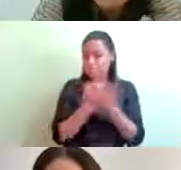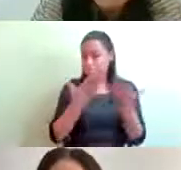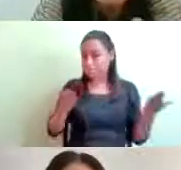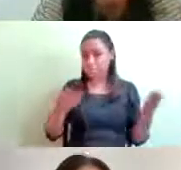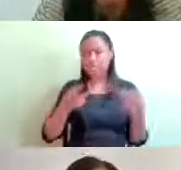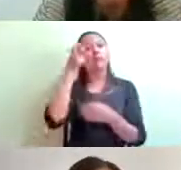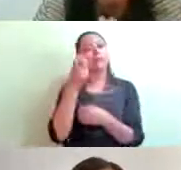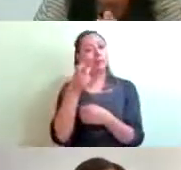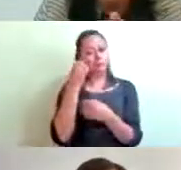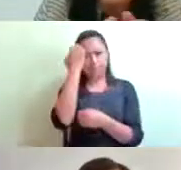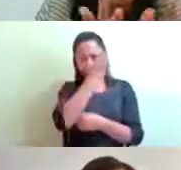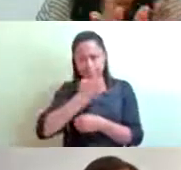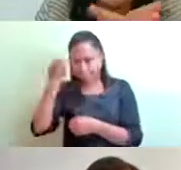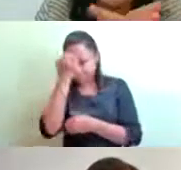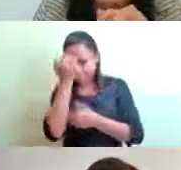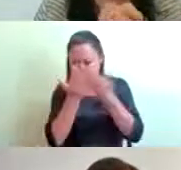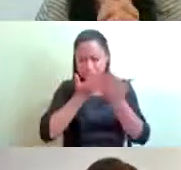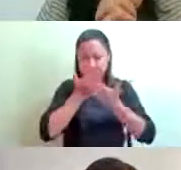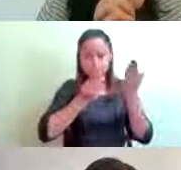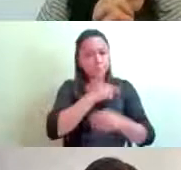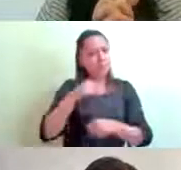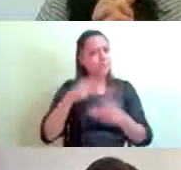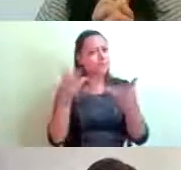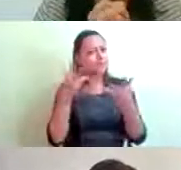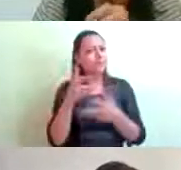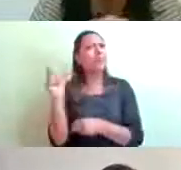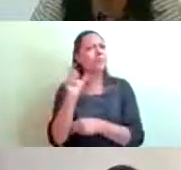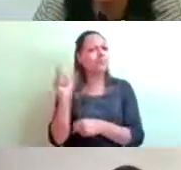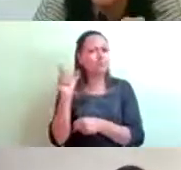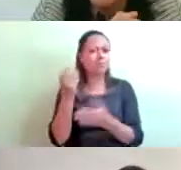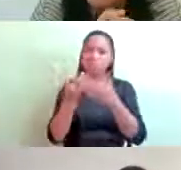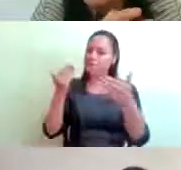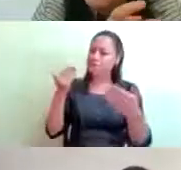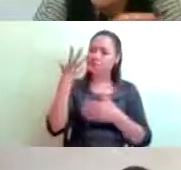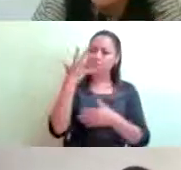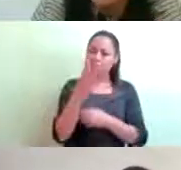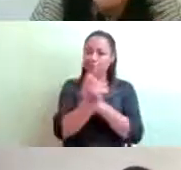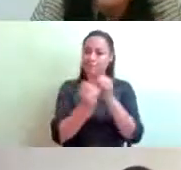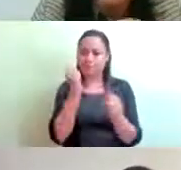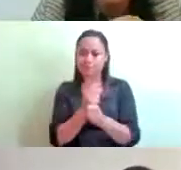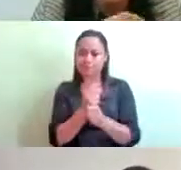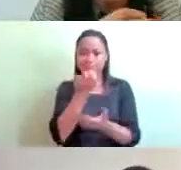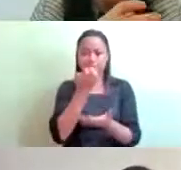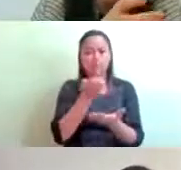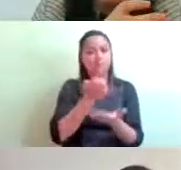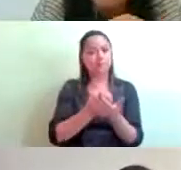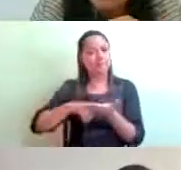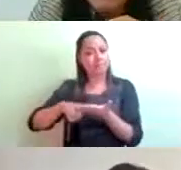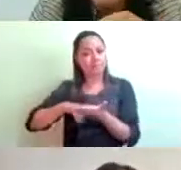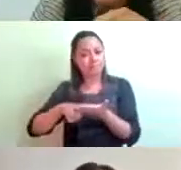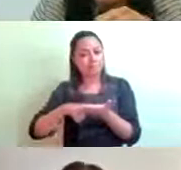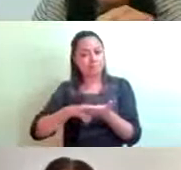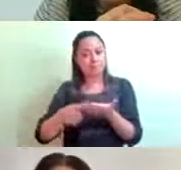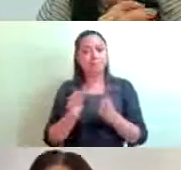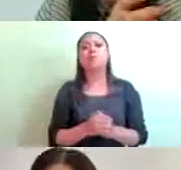este análisis que hicimos ya aproximadamente hace 10 años en el estudio de economía verde del